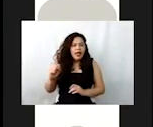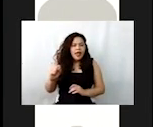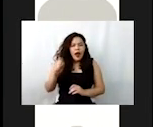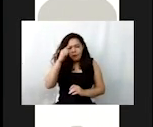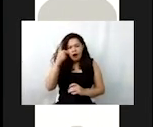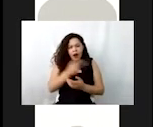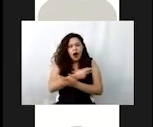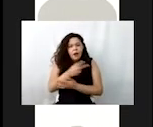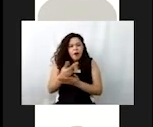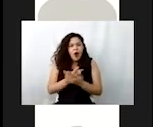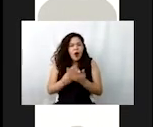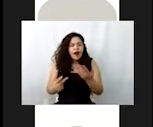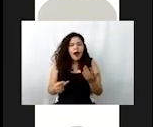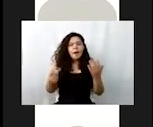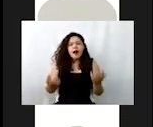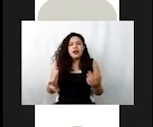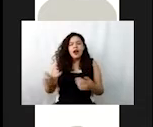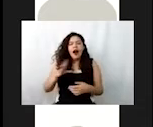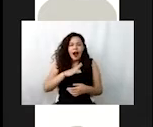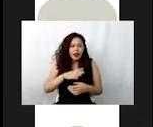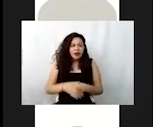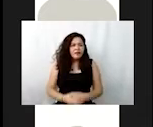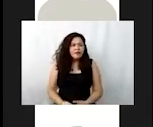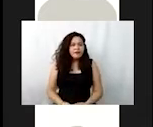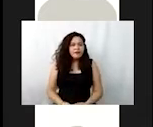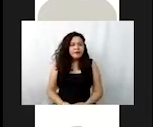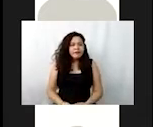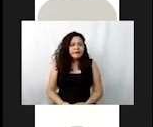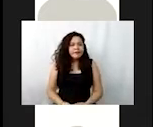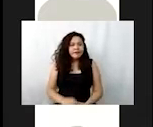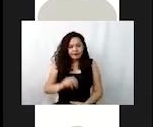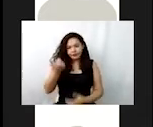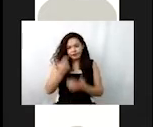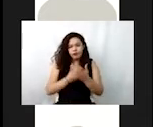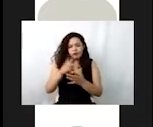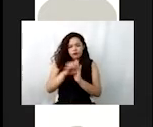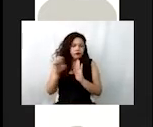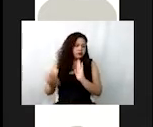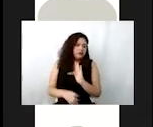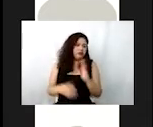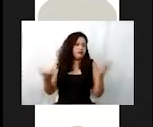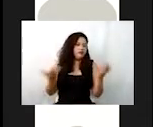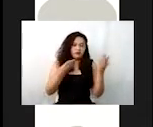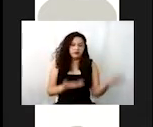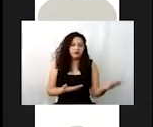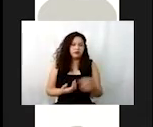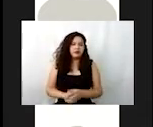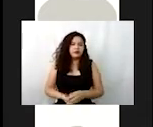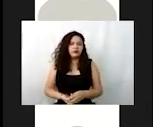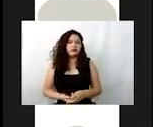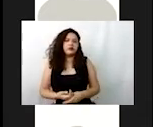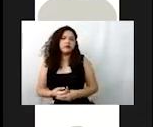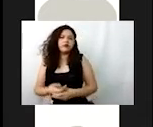programas que tienen. Este es otro ejemplo más. Este es ejemplo de la AC Somos